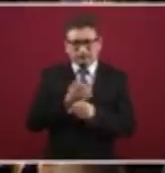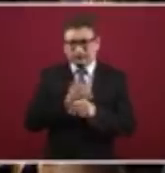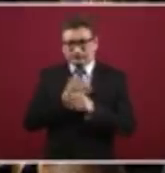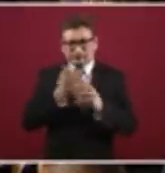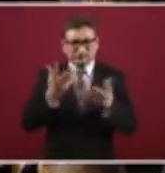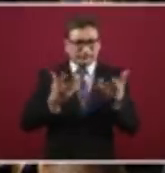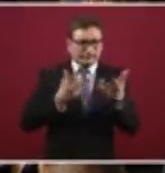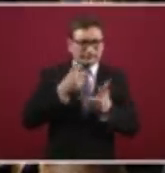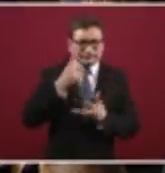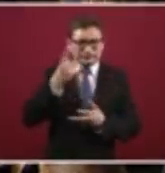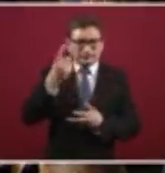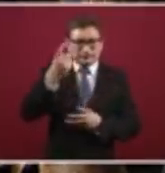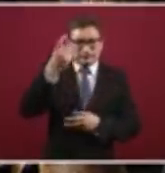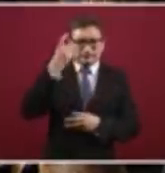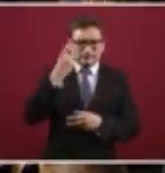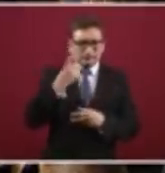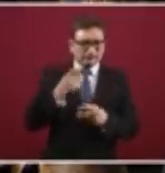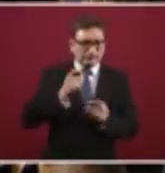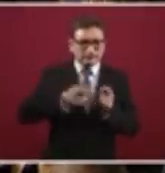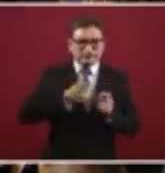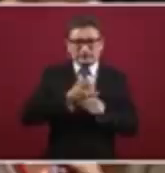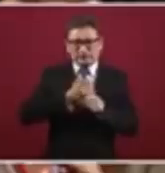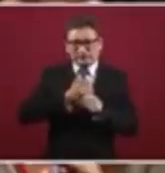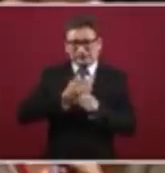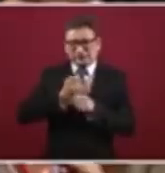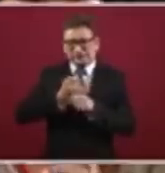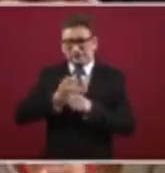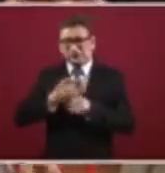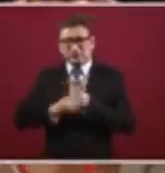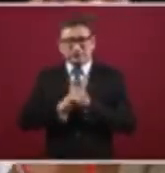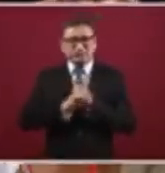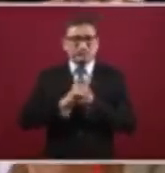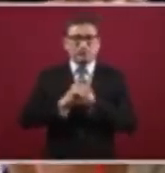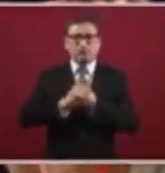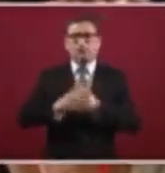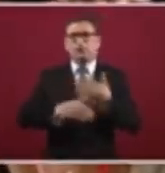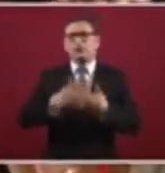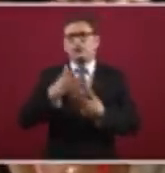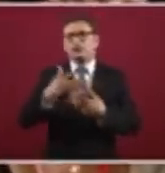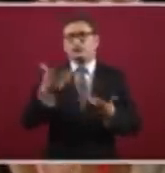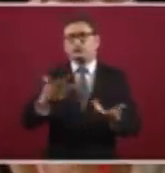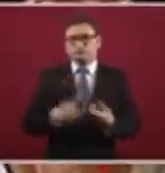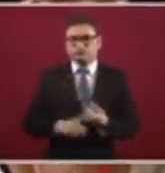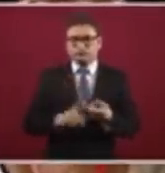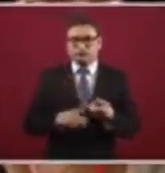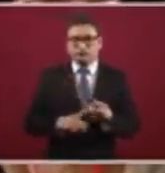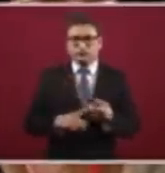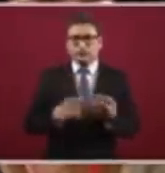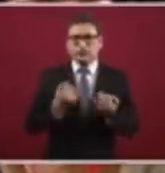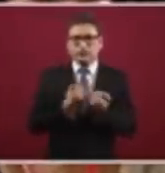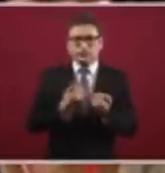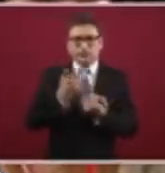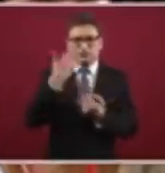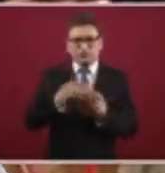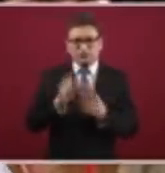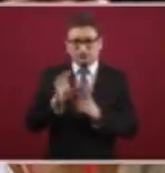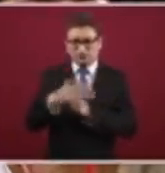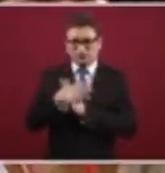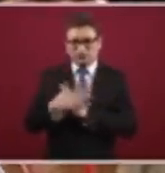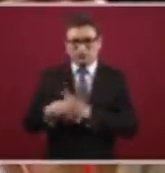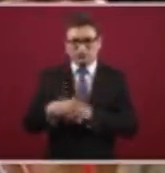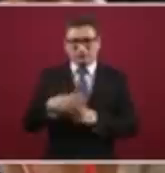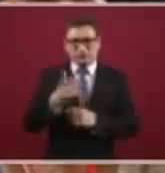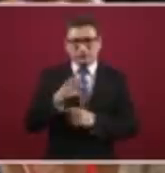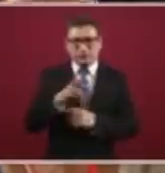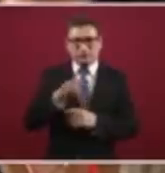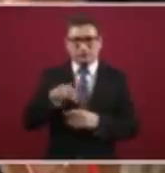este terrible enigma y qué podemos esperar también se plantea aquí ya al frente a una comisión como la warning que